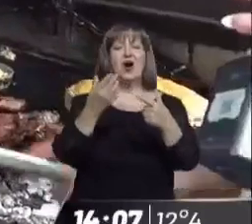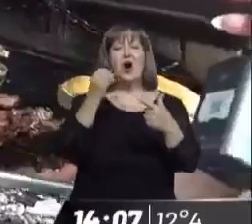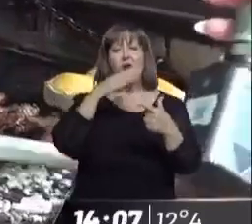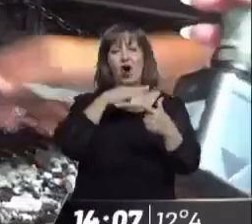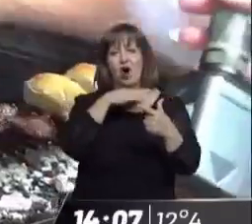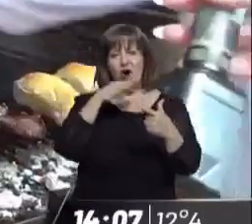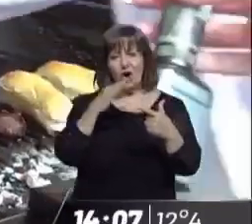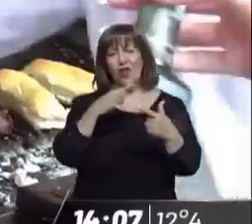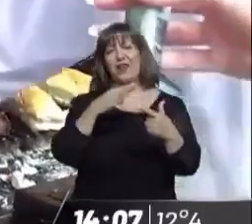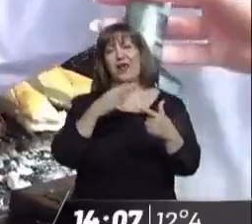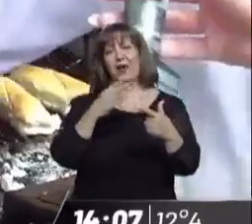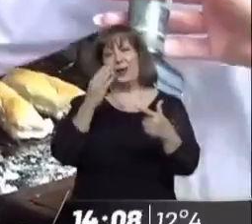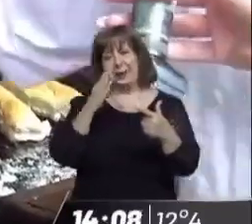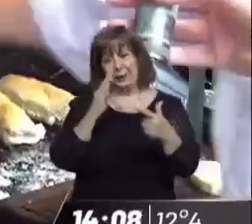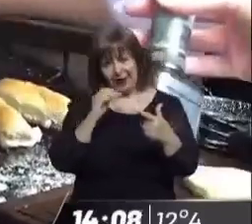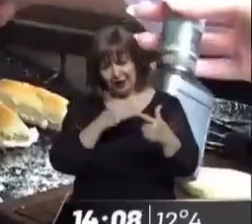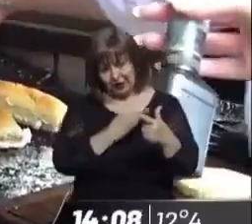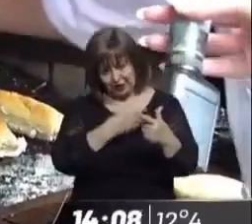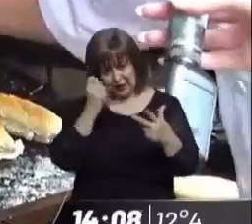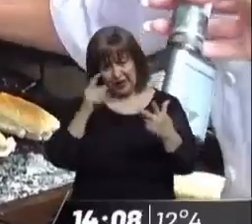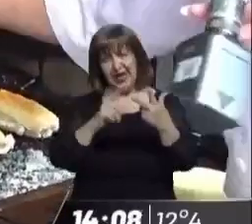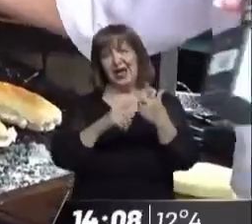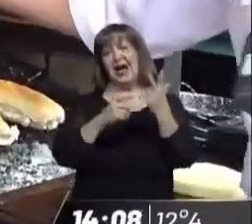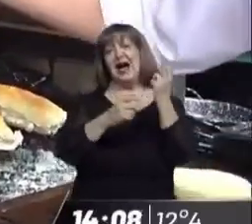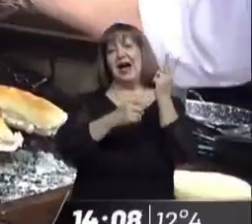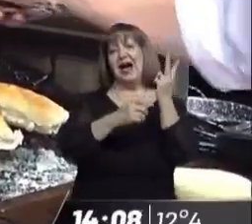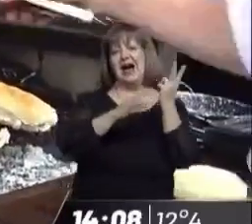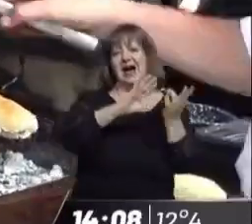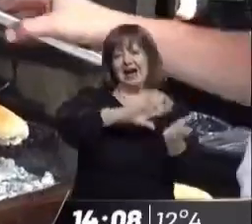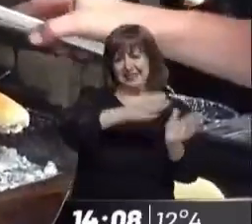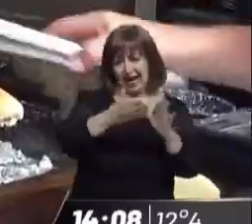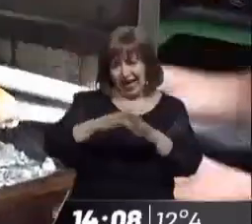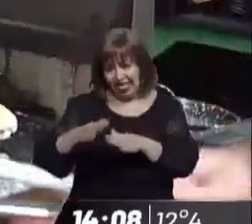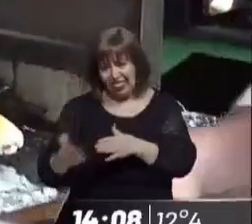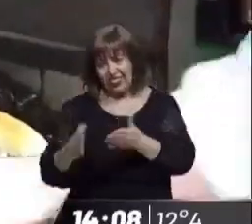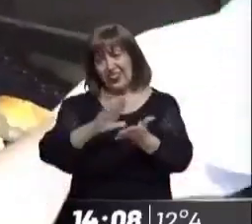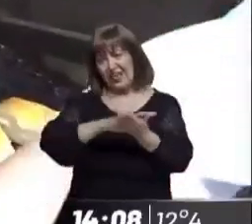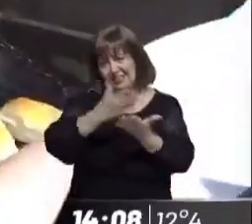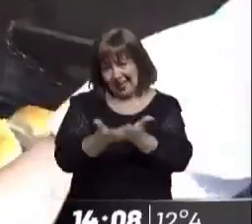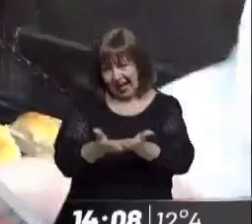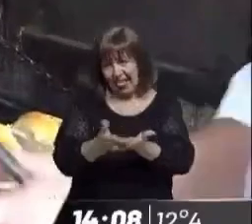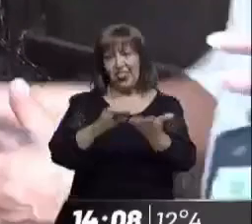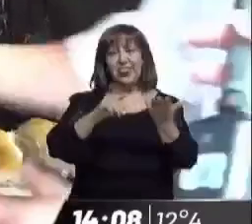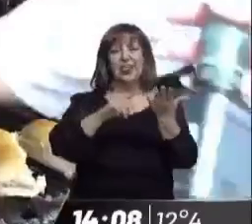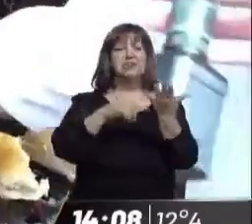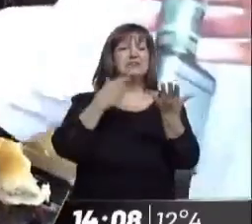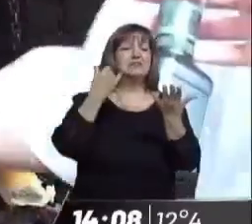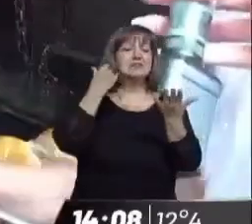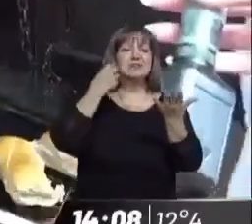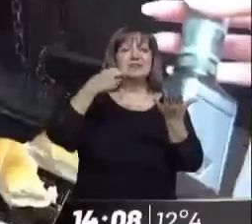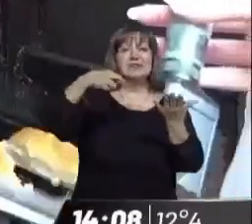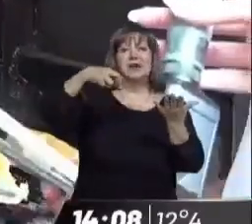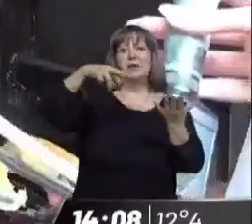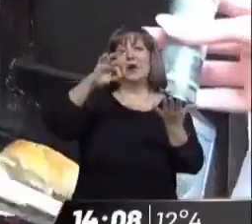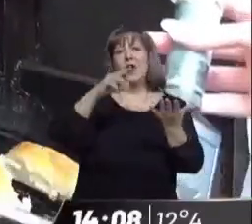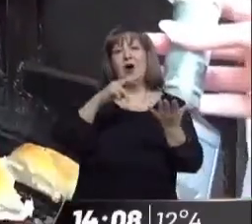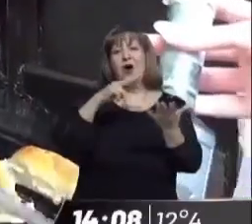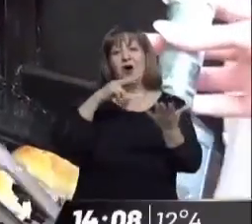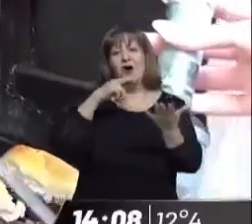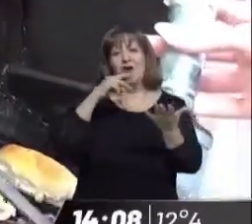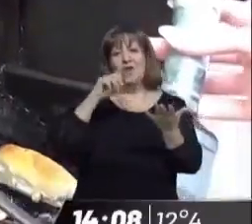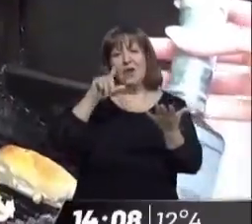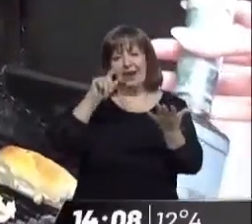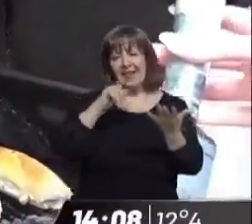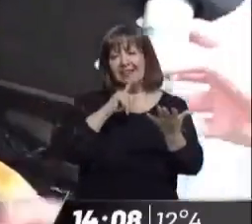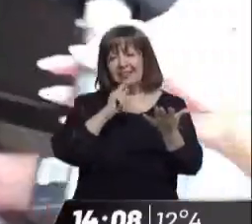bife, asado de tira. Tenemos un tomahawk. En ese orden. Gigante. Bueno, proboleta, pechugas.